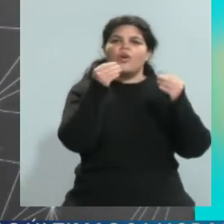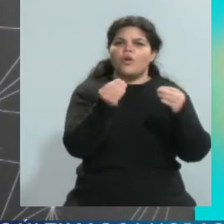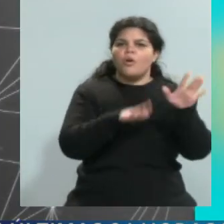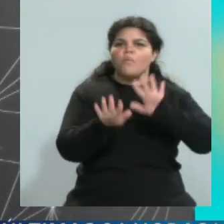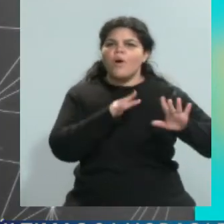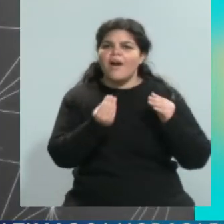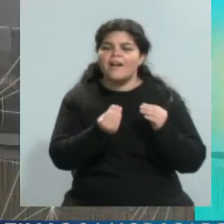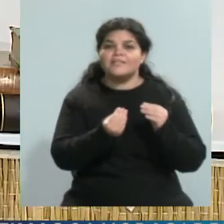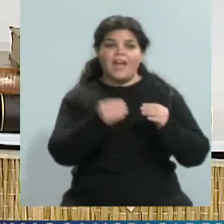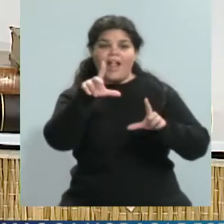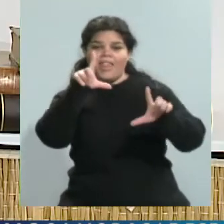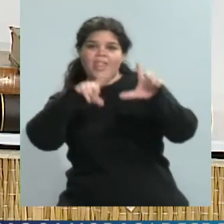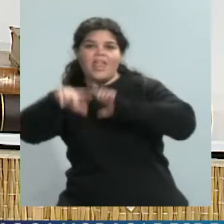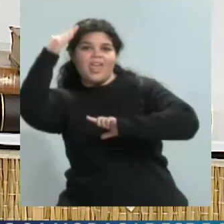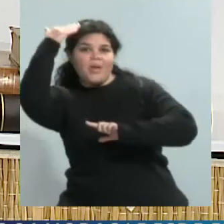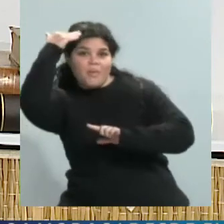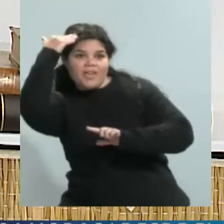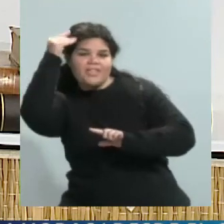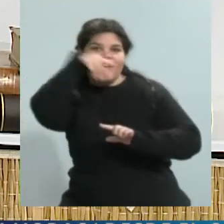ese caso, ¿qué es el coaching de vida?